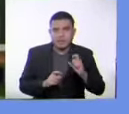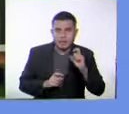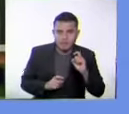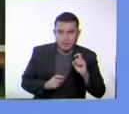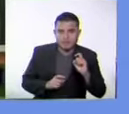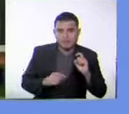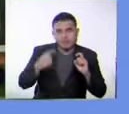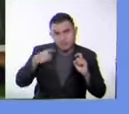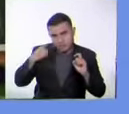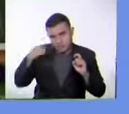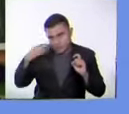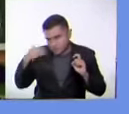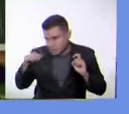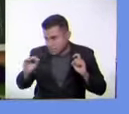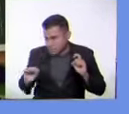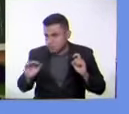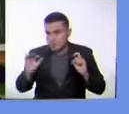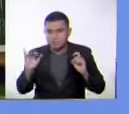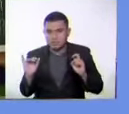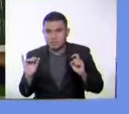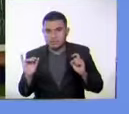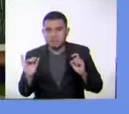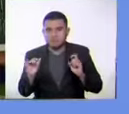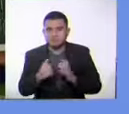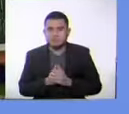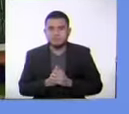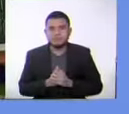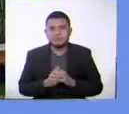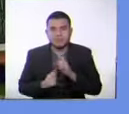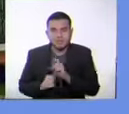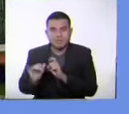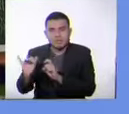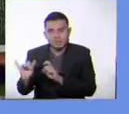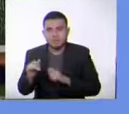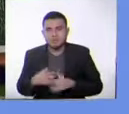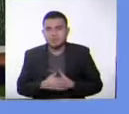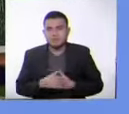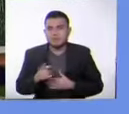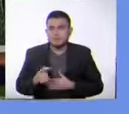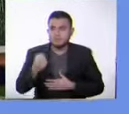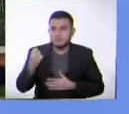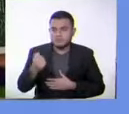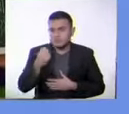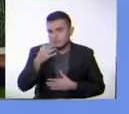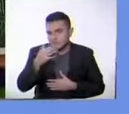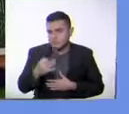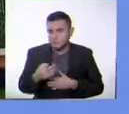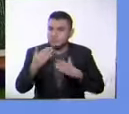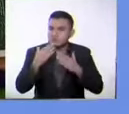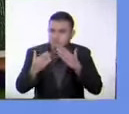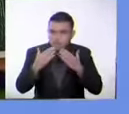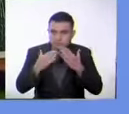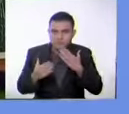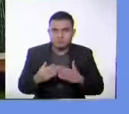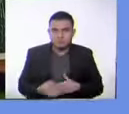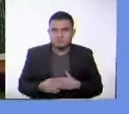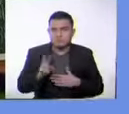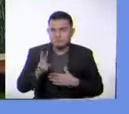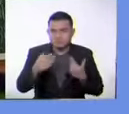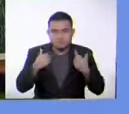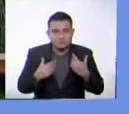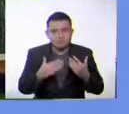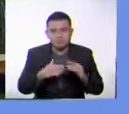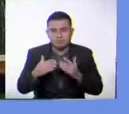hombres poseen cromosomas XY. Es importante decir que ambos tienen diferentes tipos